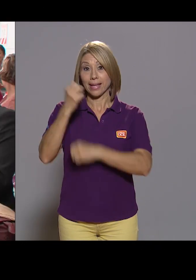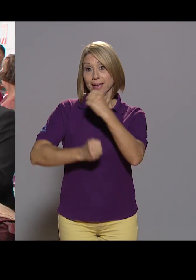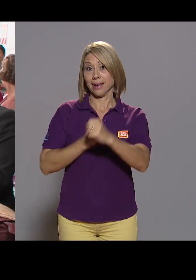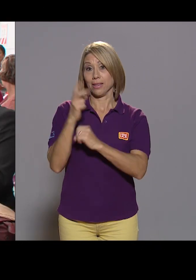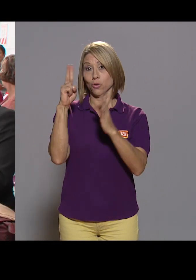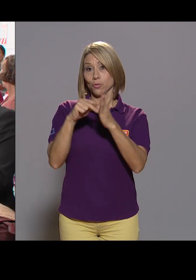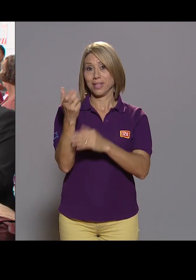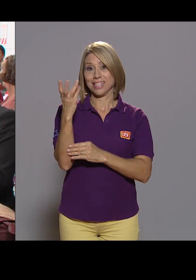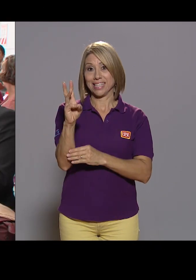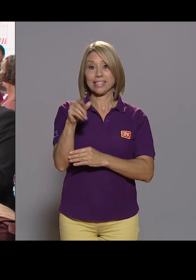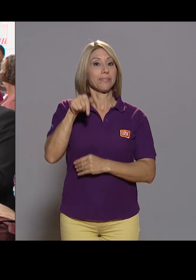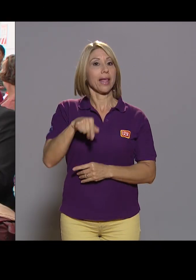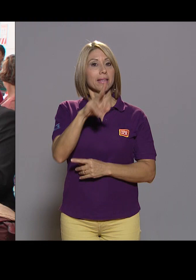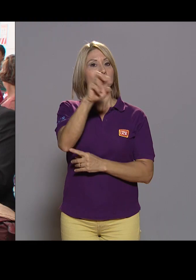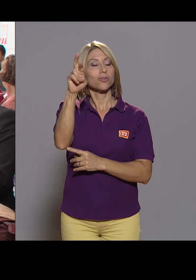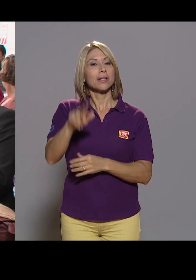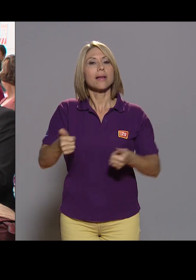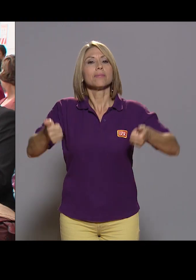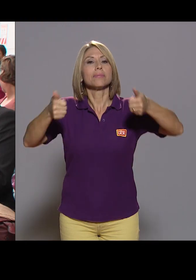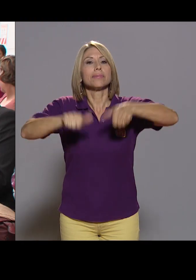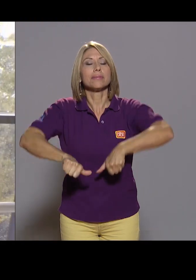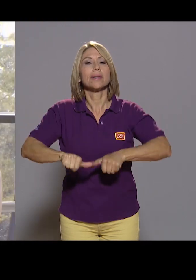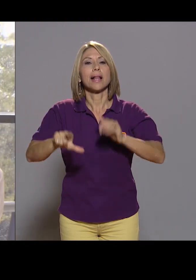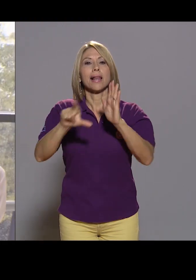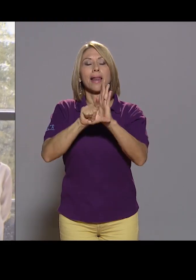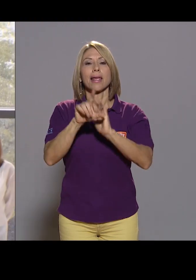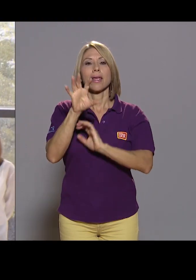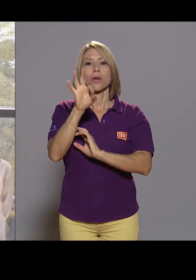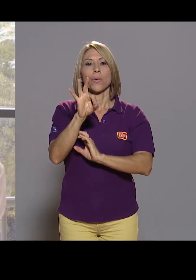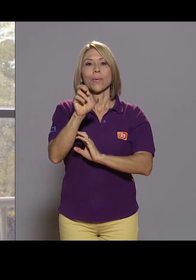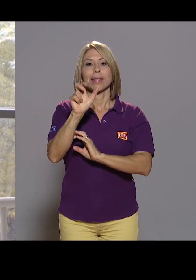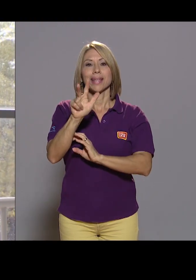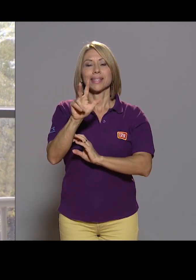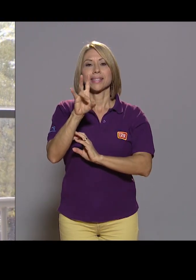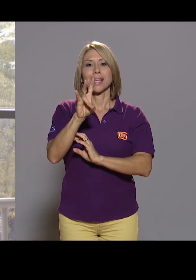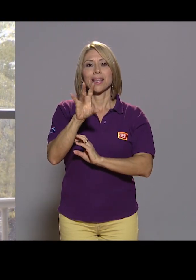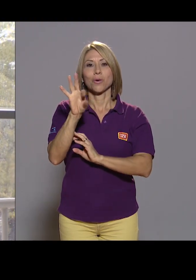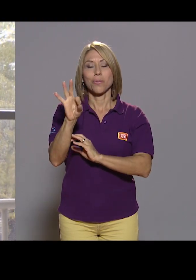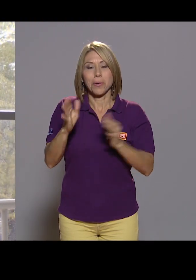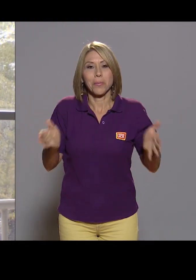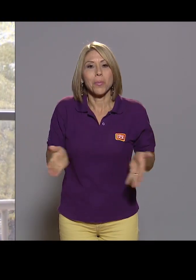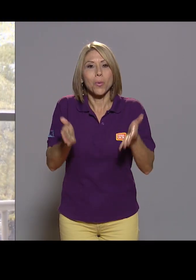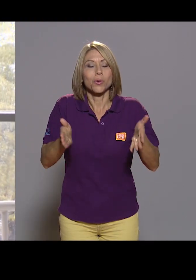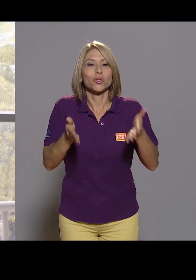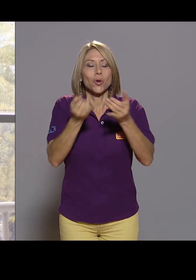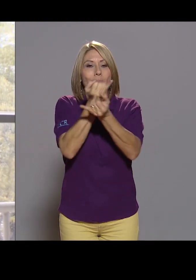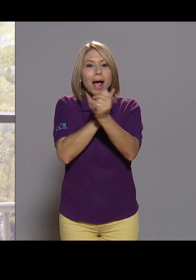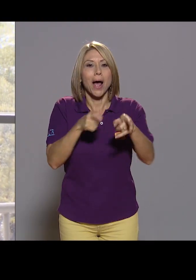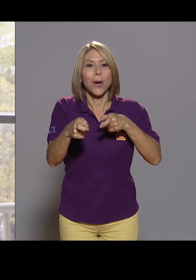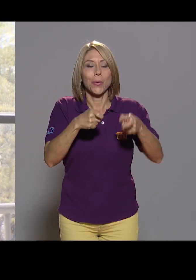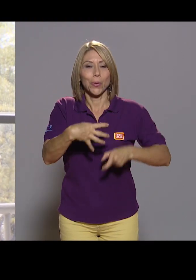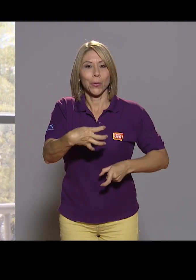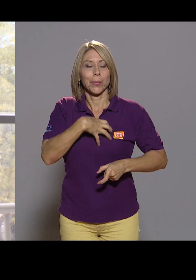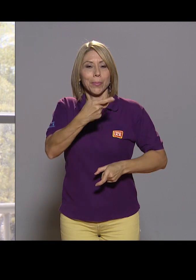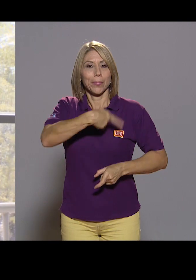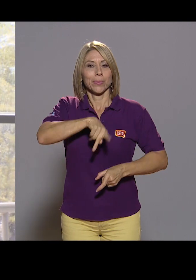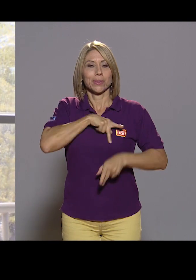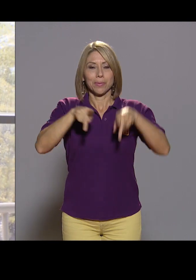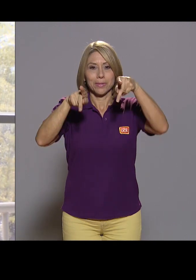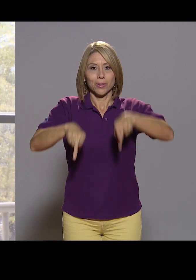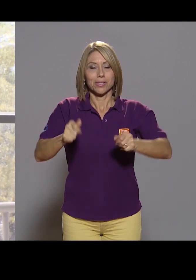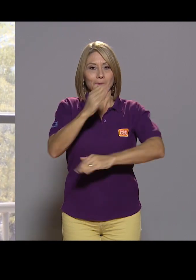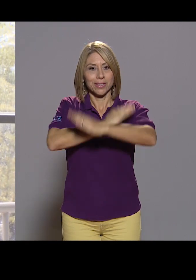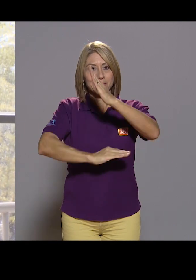En 2016 se aprobó en Costa Rica la Ley 9379 de promoción de la autonomía personal de las personas